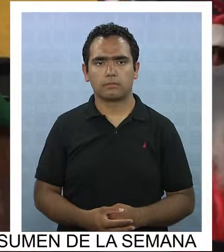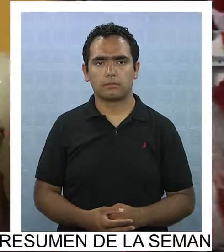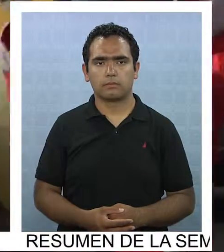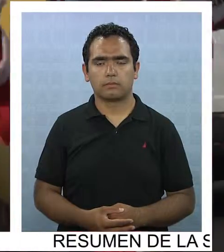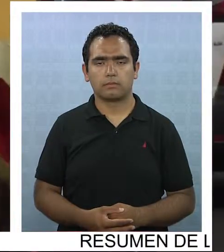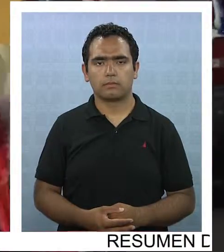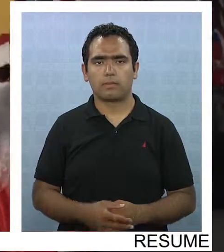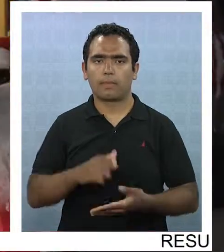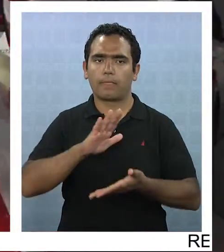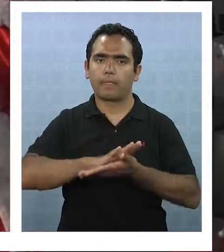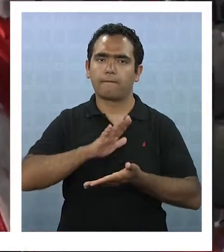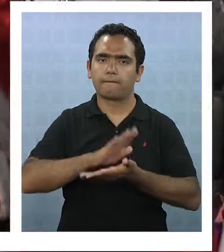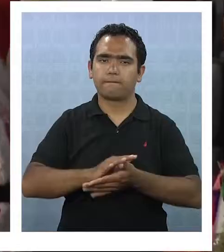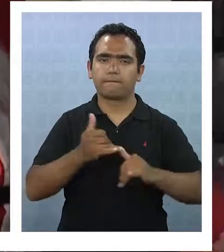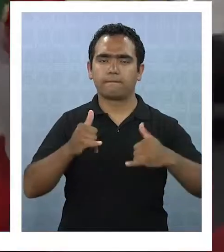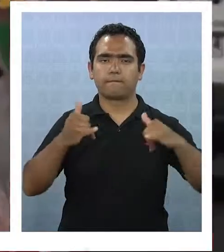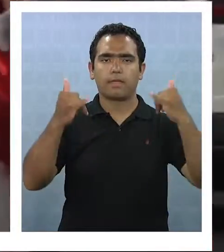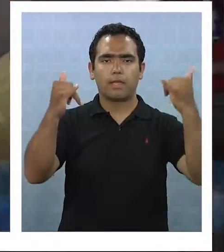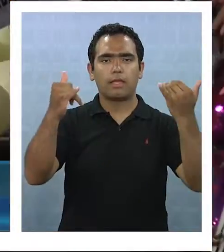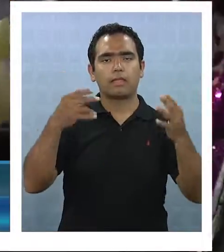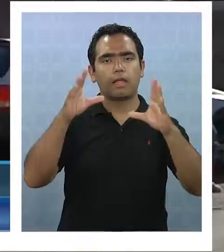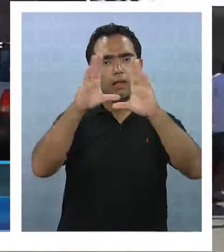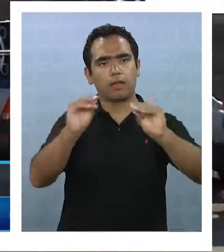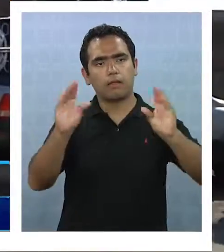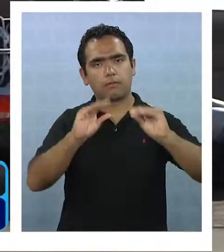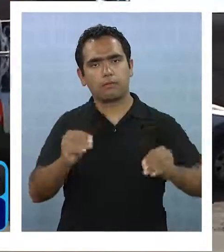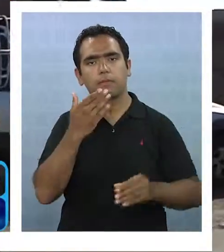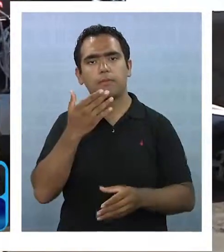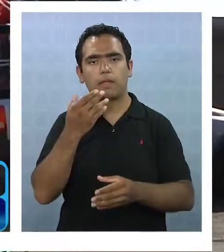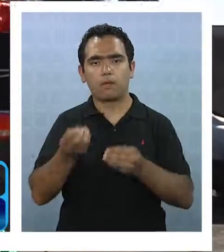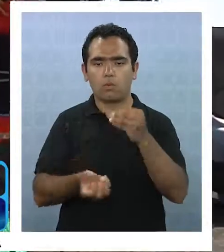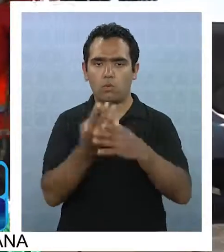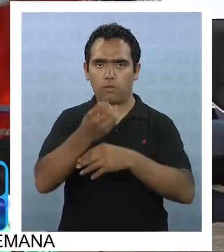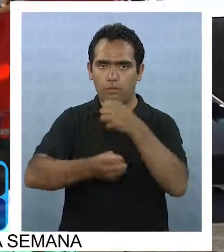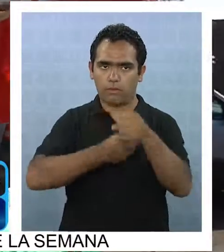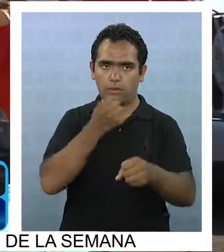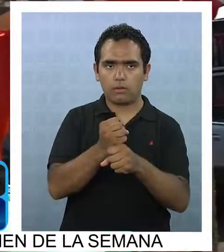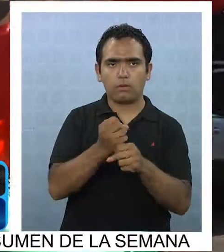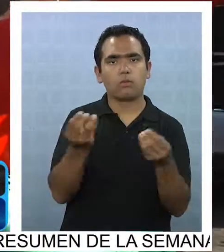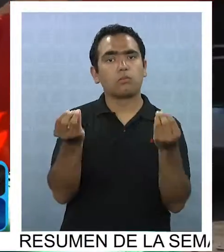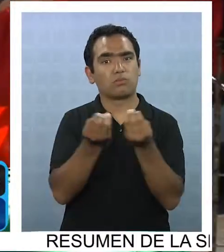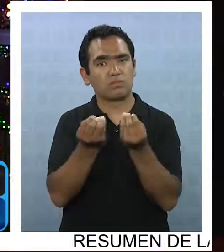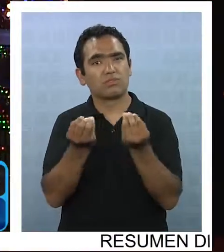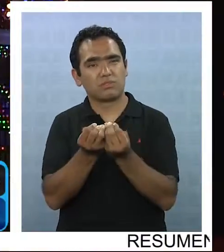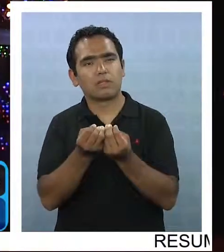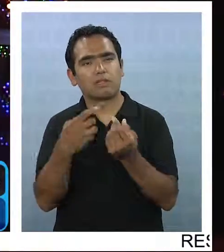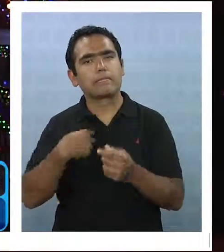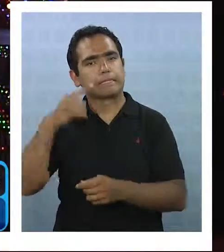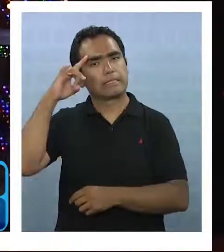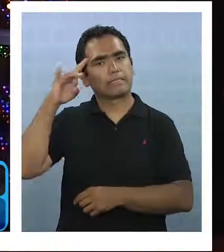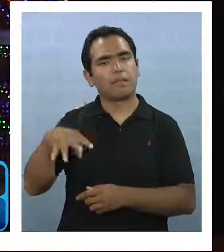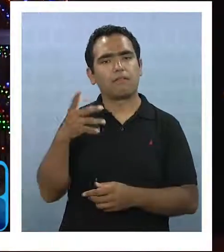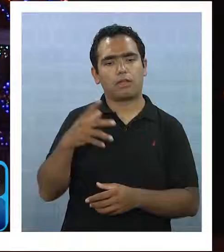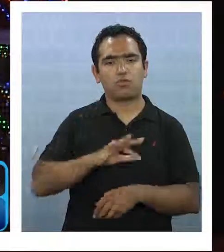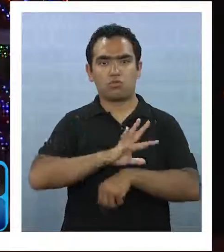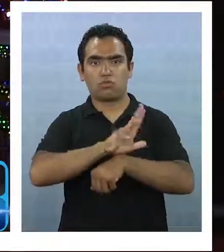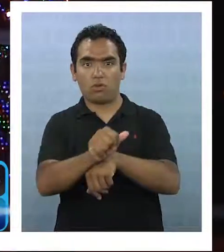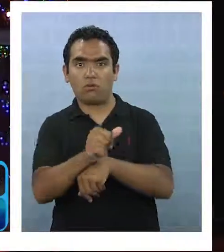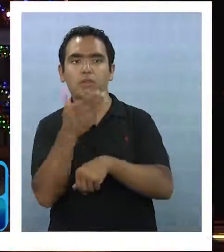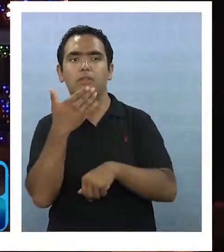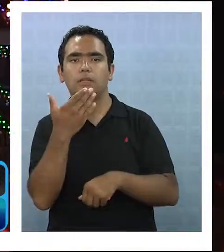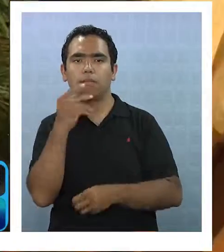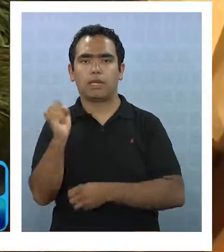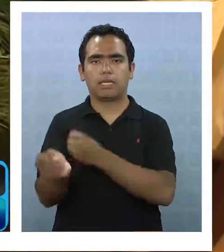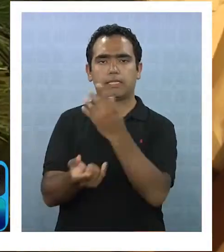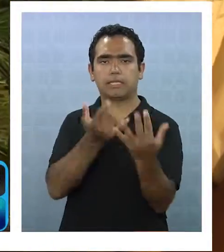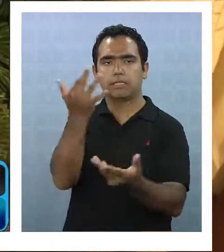Las fiestas de Pascua y Año Nuevo aparecen vinculadas muchas veces con robos e incendios, tanto por descuidos personales o